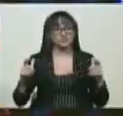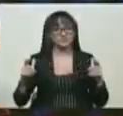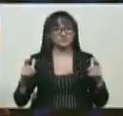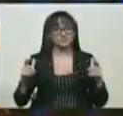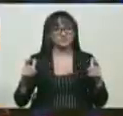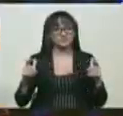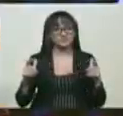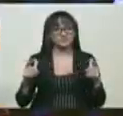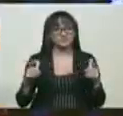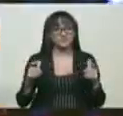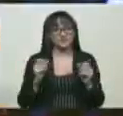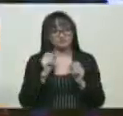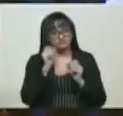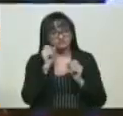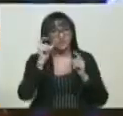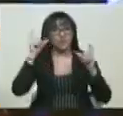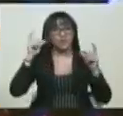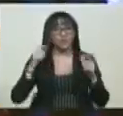Hay un despertar